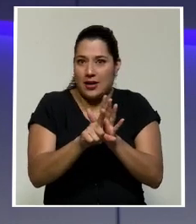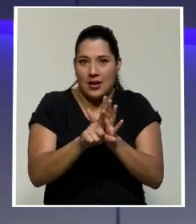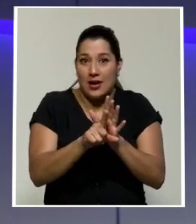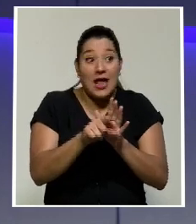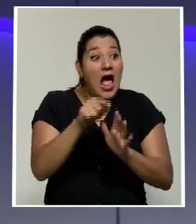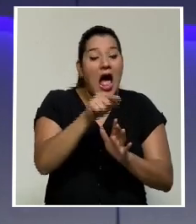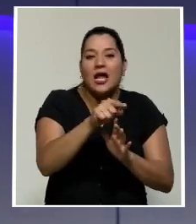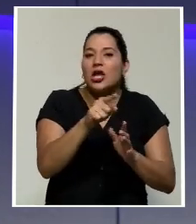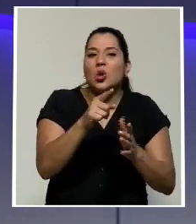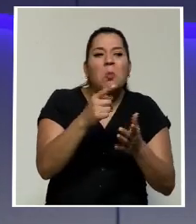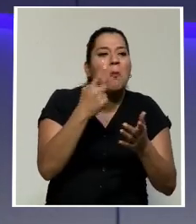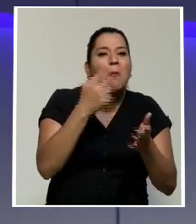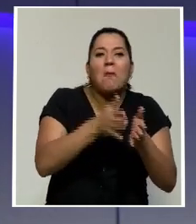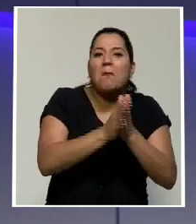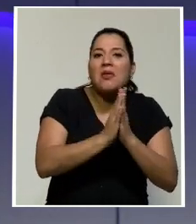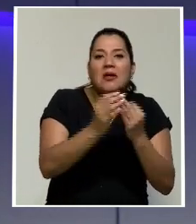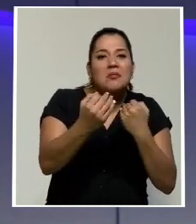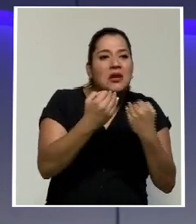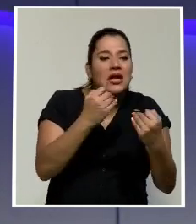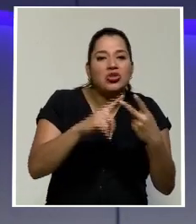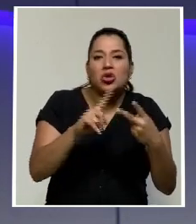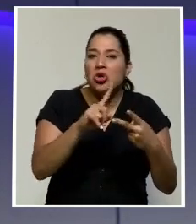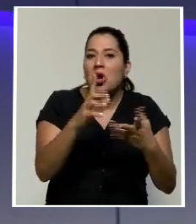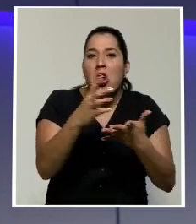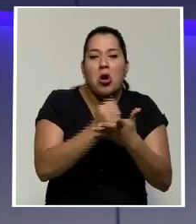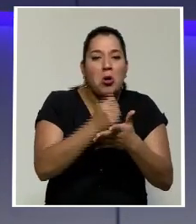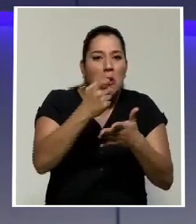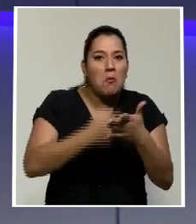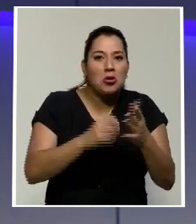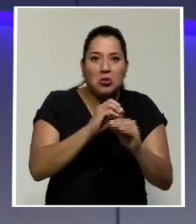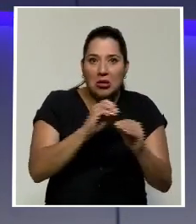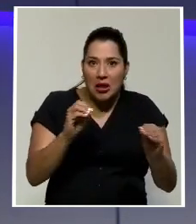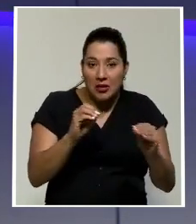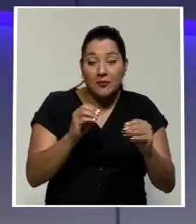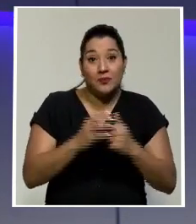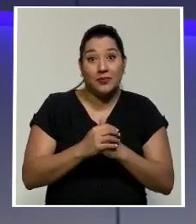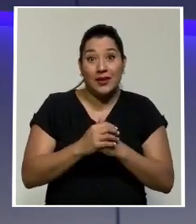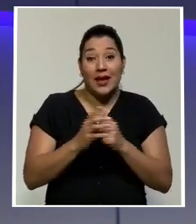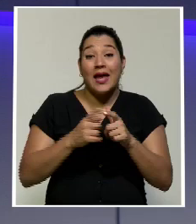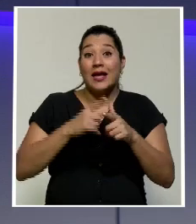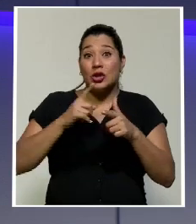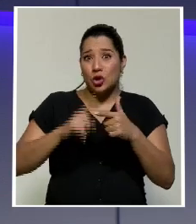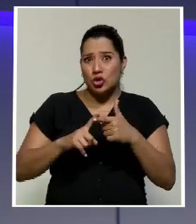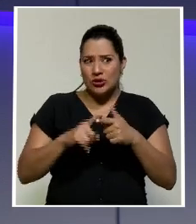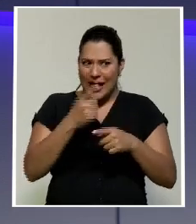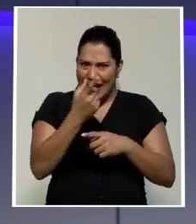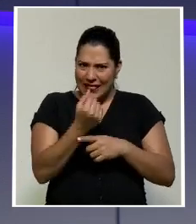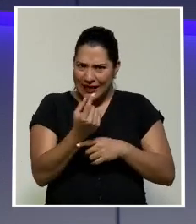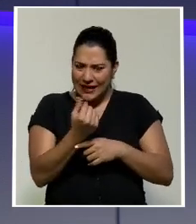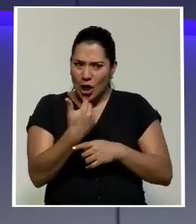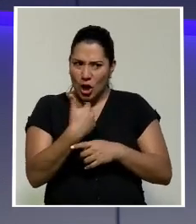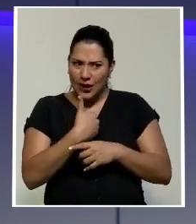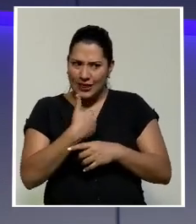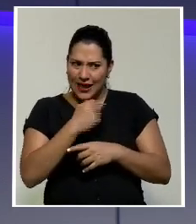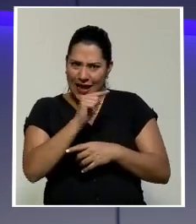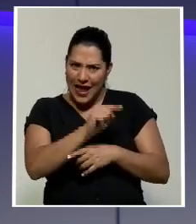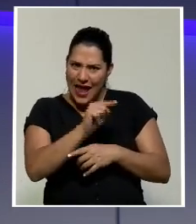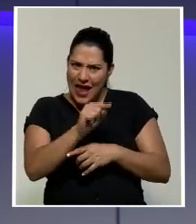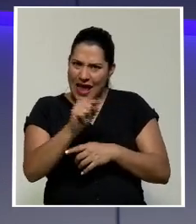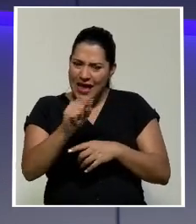de los países. El dinero que se maneja en estas zonas se calcula que ya representa